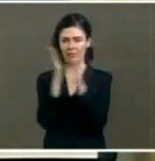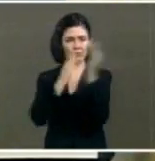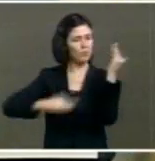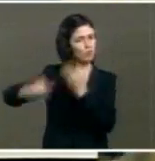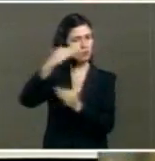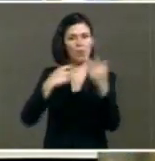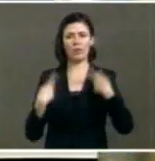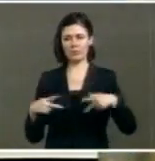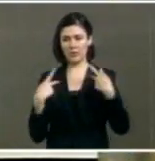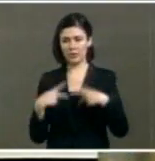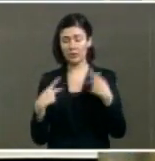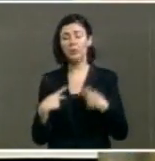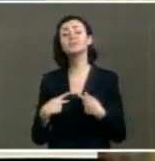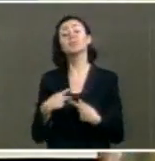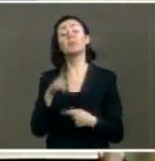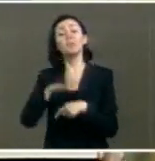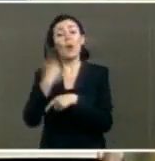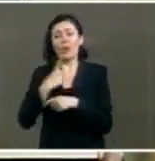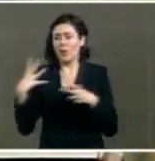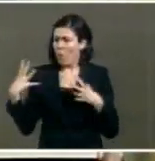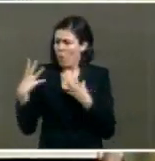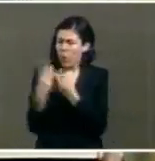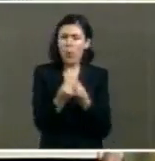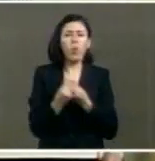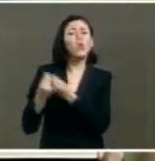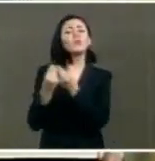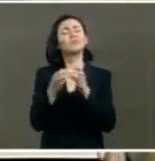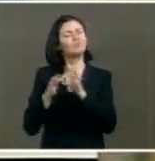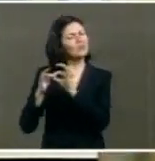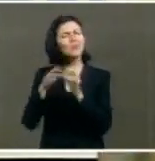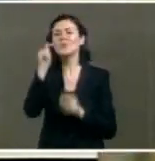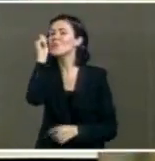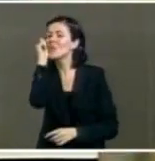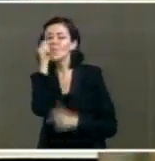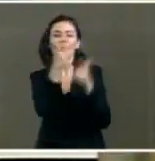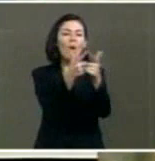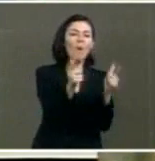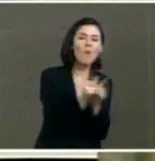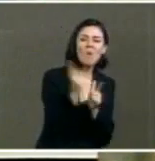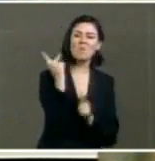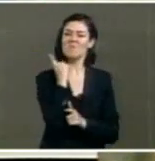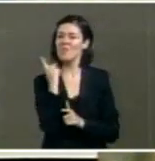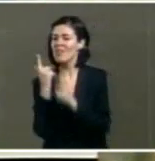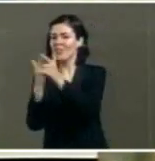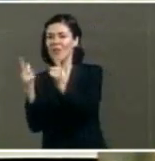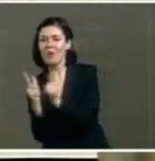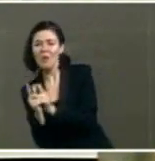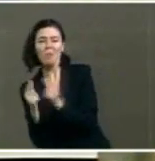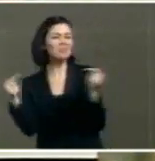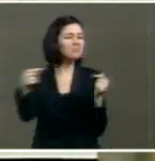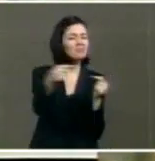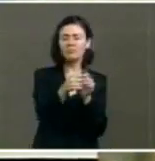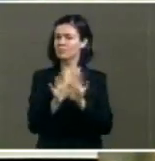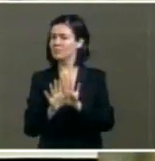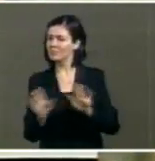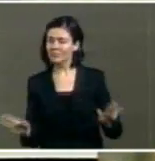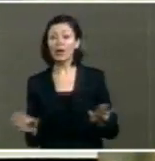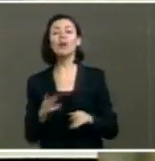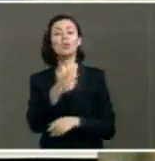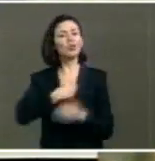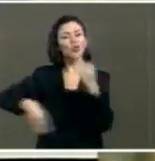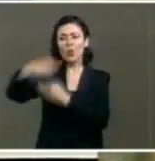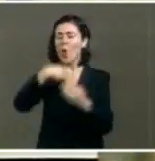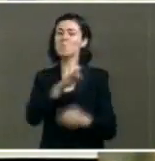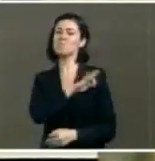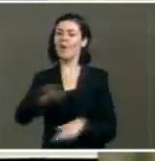juntos hemos recorrido más allá de las diferencias de partidos políticos, lo hemos hecho juntos. El hecho es que logramos cambiar